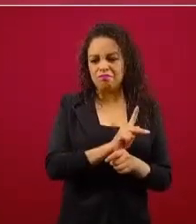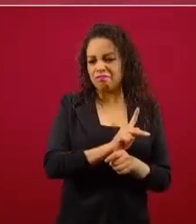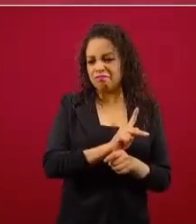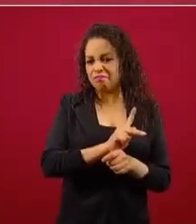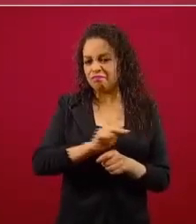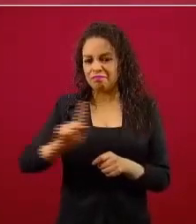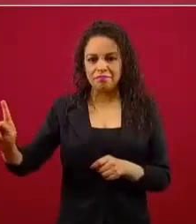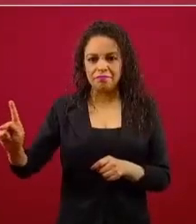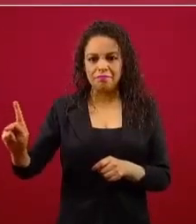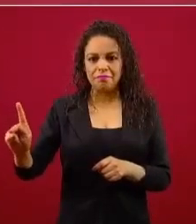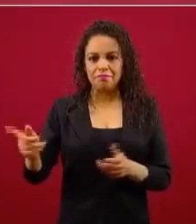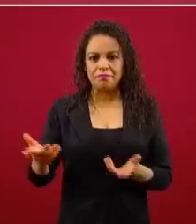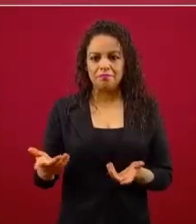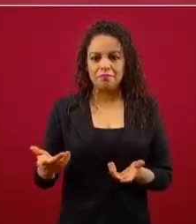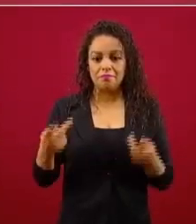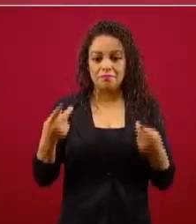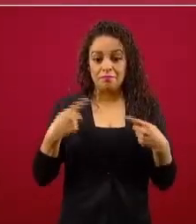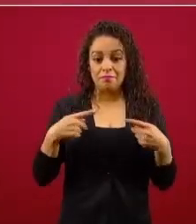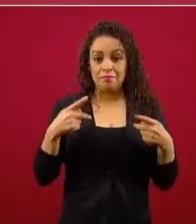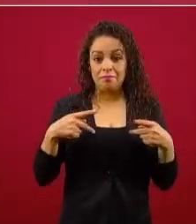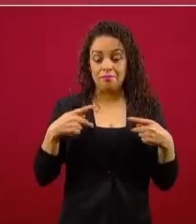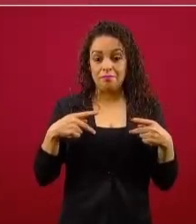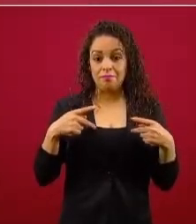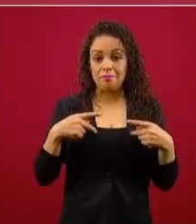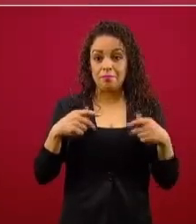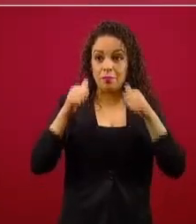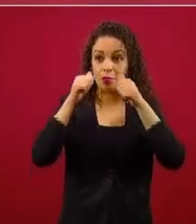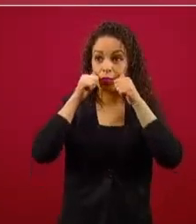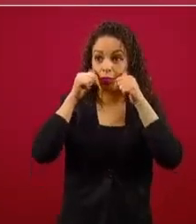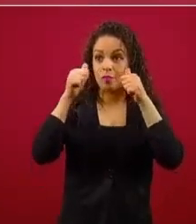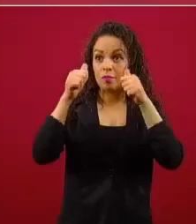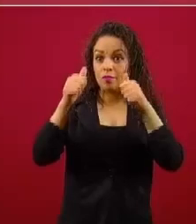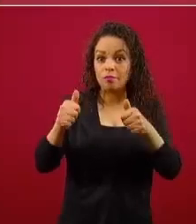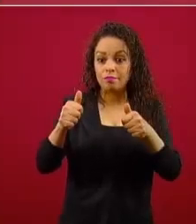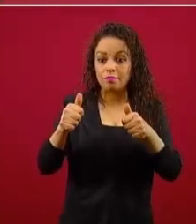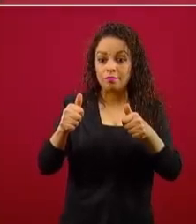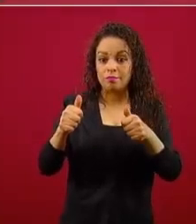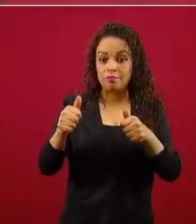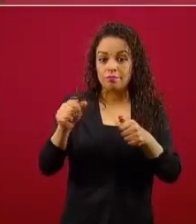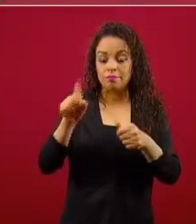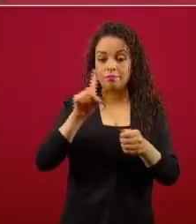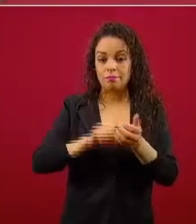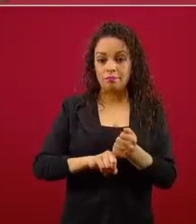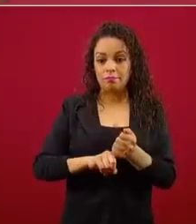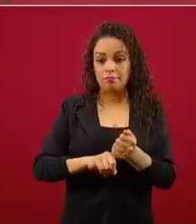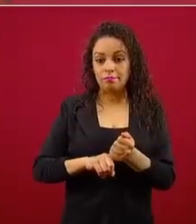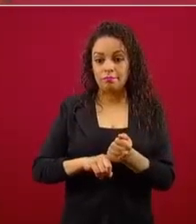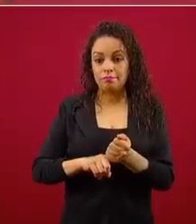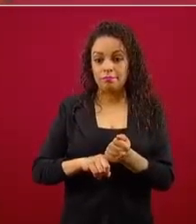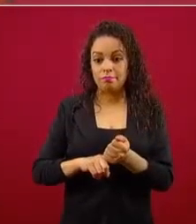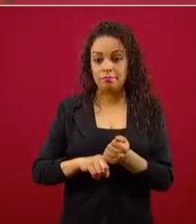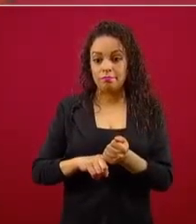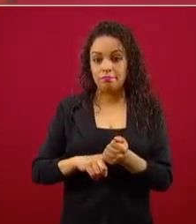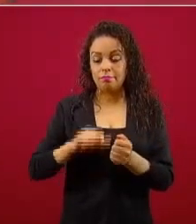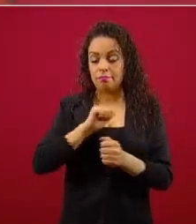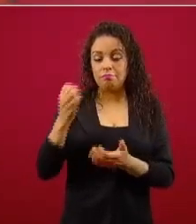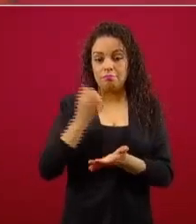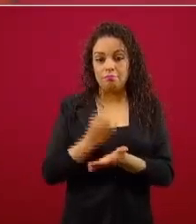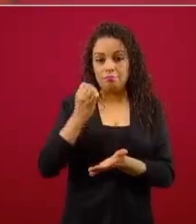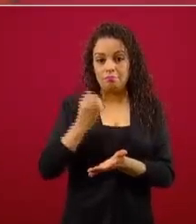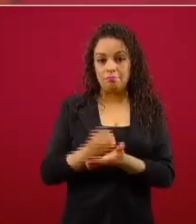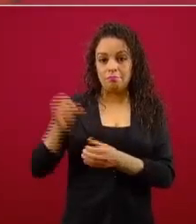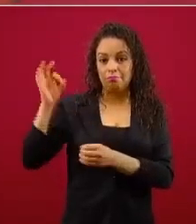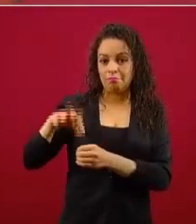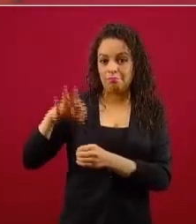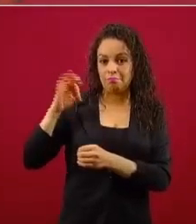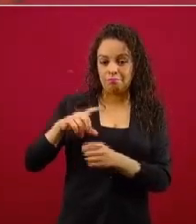fanáticos, seguidores del Fondo Monetario Internacional, de los organismos financieros que